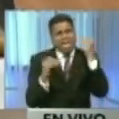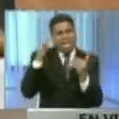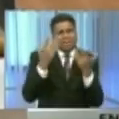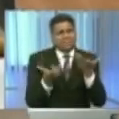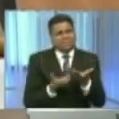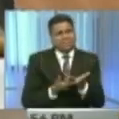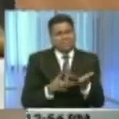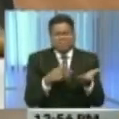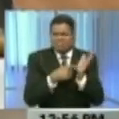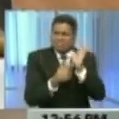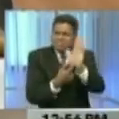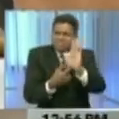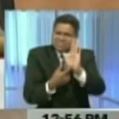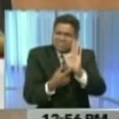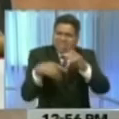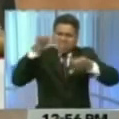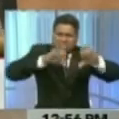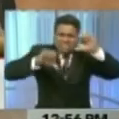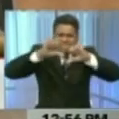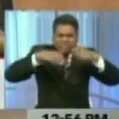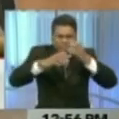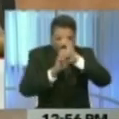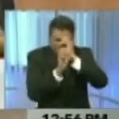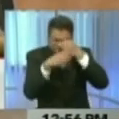Y rigurosidad científica, ni hablar.